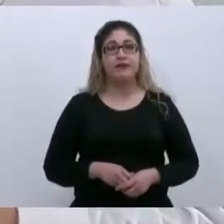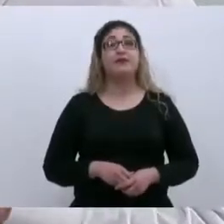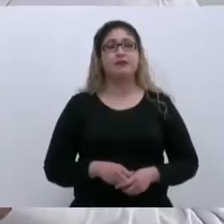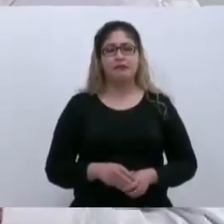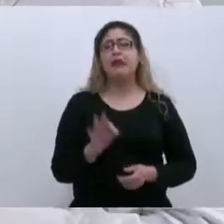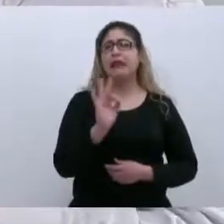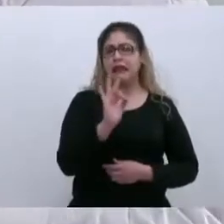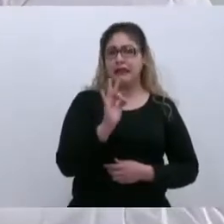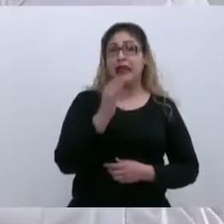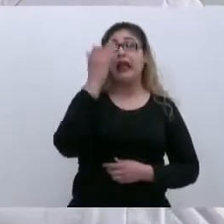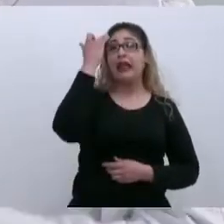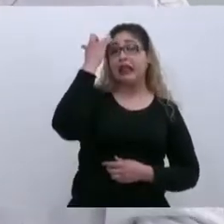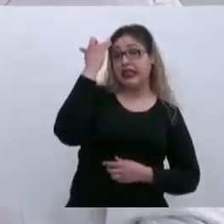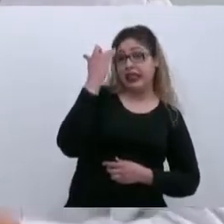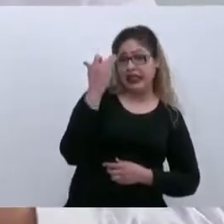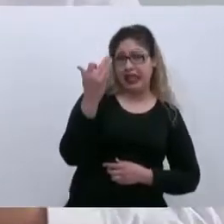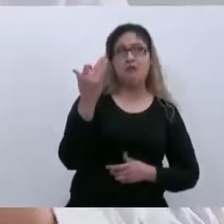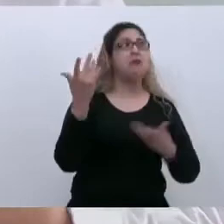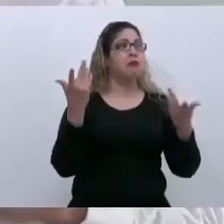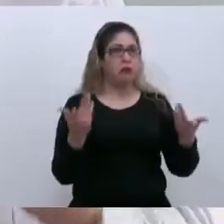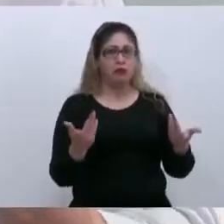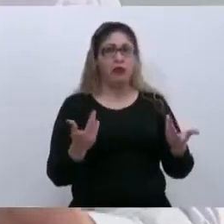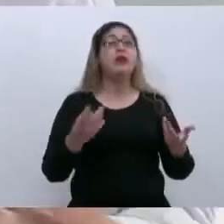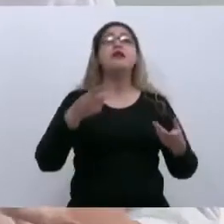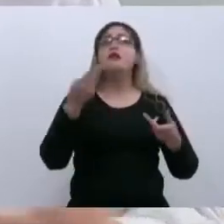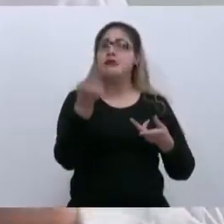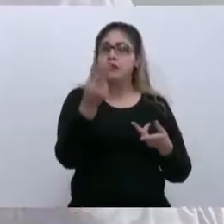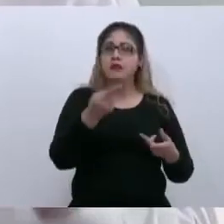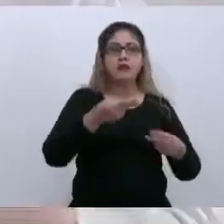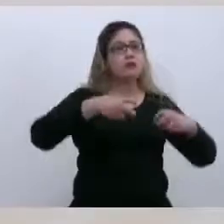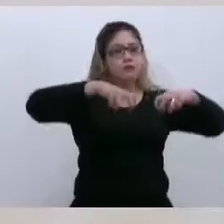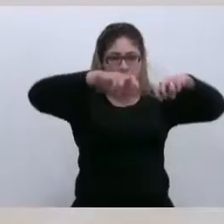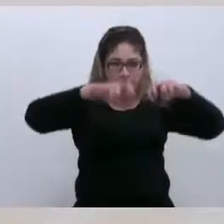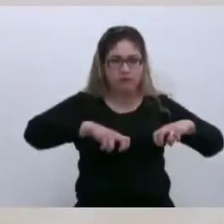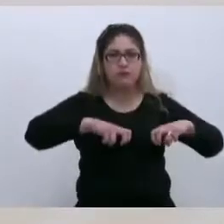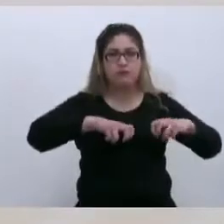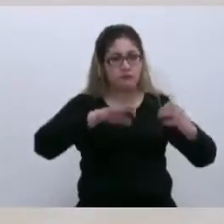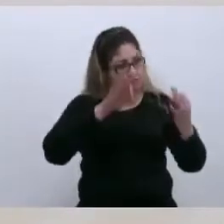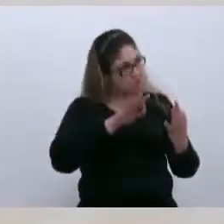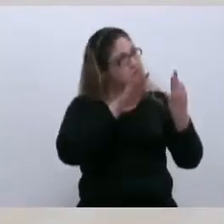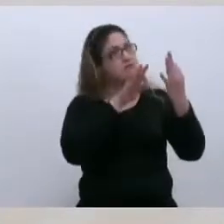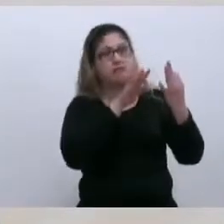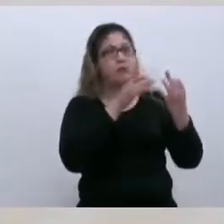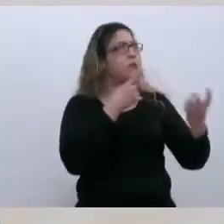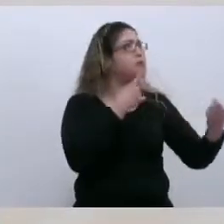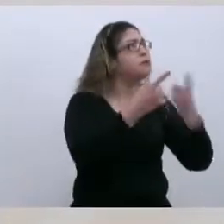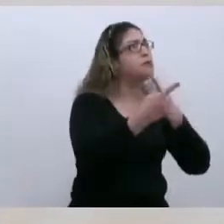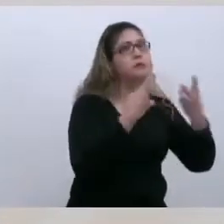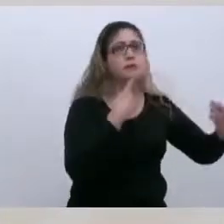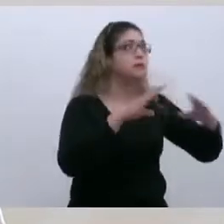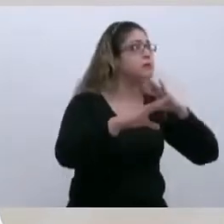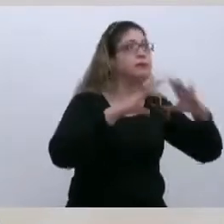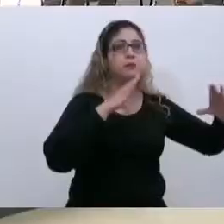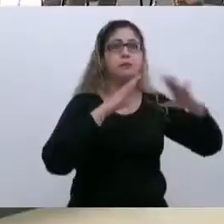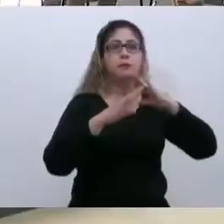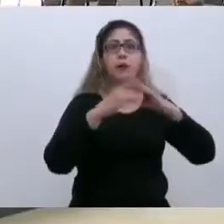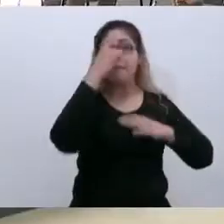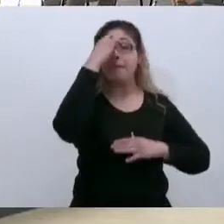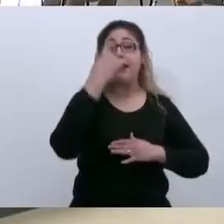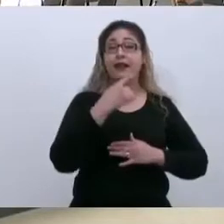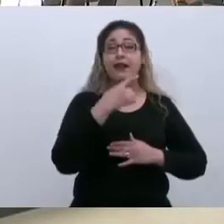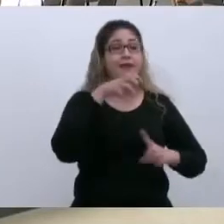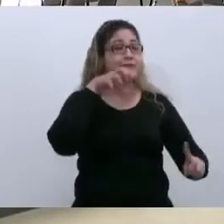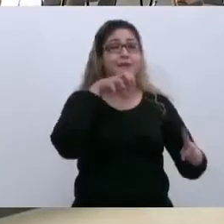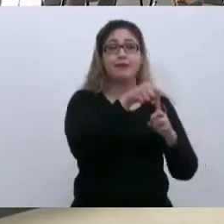jornadas para resolver temas del personal, temas que tengan que ver con estos modelos, pero lograr algo que es muy importante,